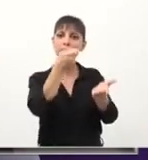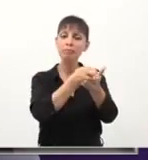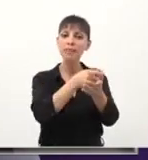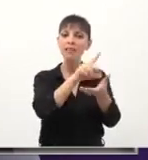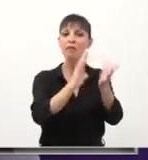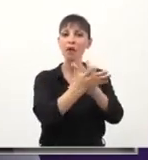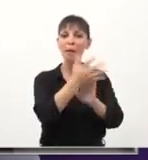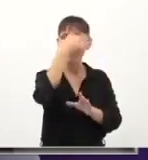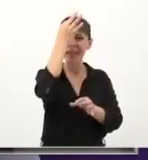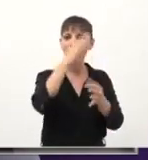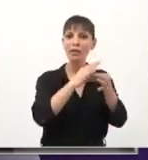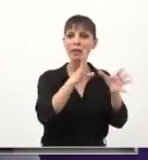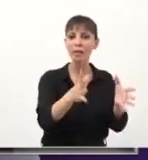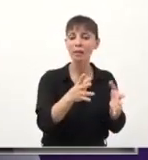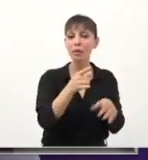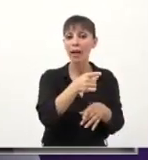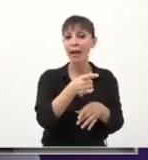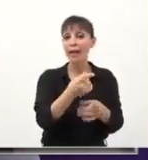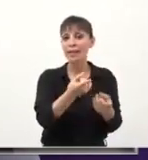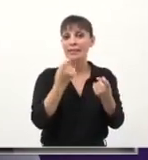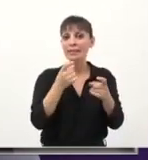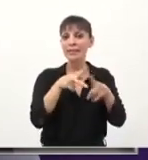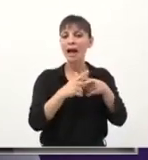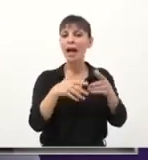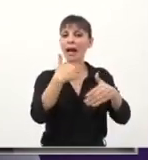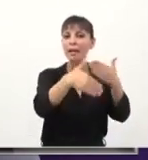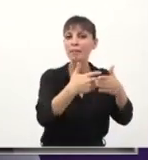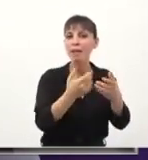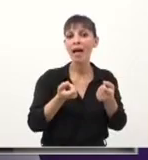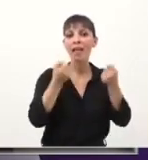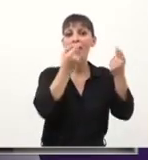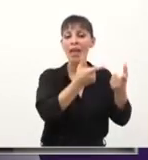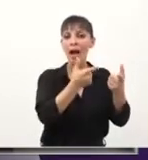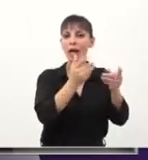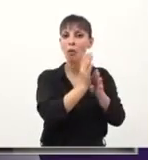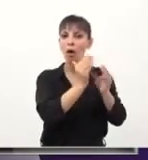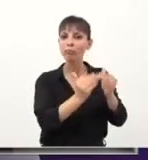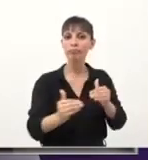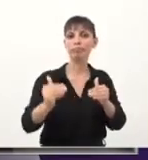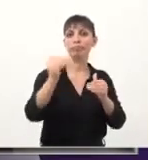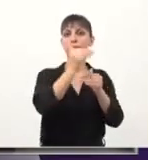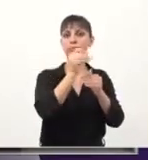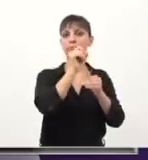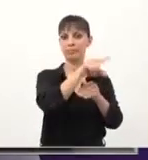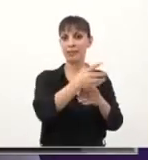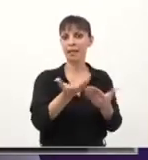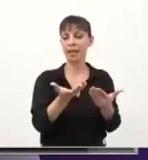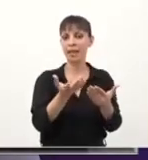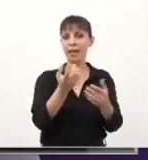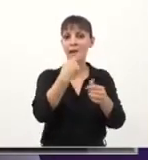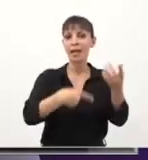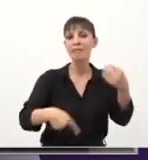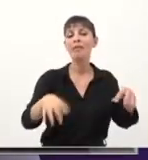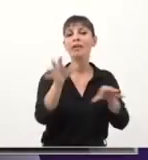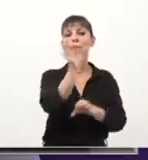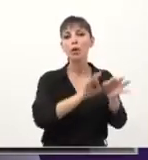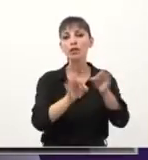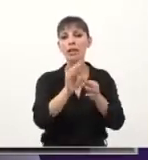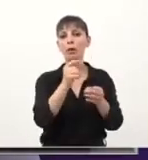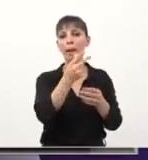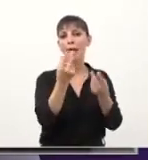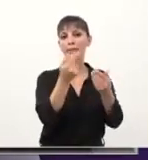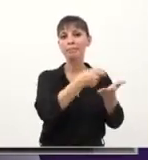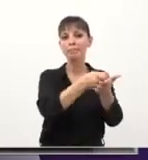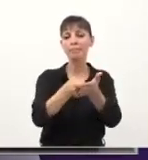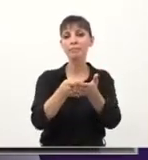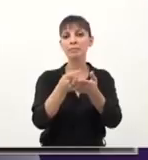donde el Estado brinde un soporte tecnológico que permita la calificación y la clasificación de los proyectos de financiamiento usando